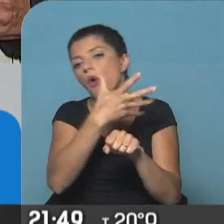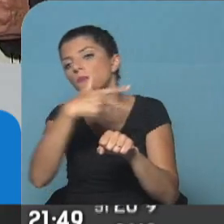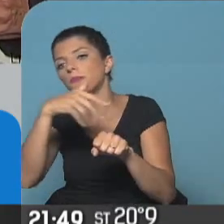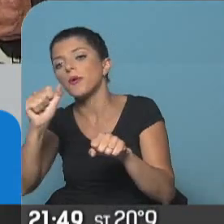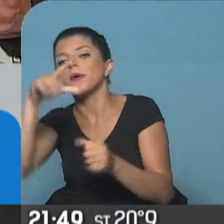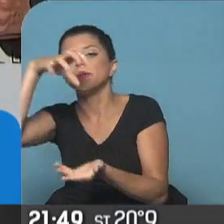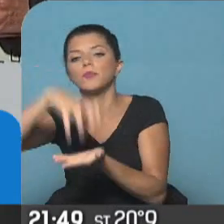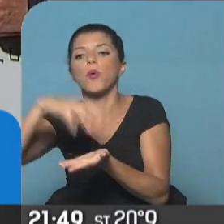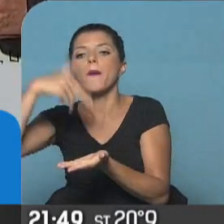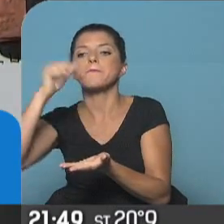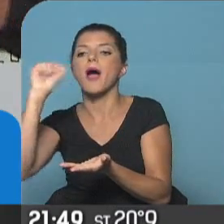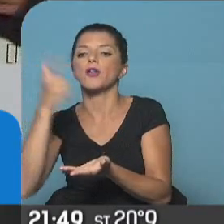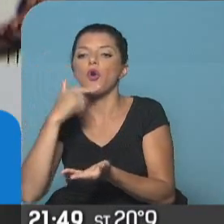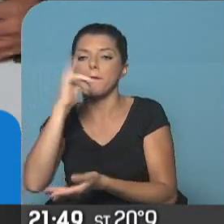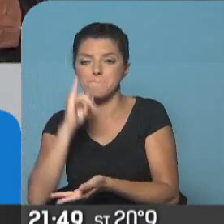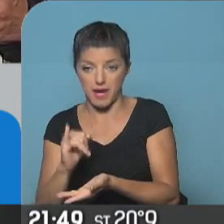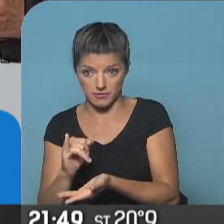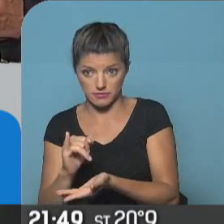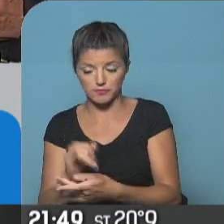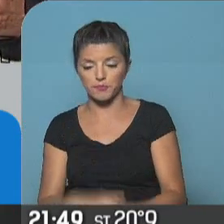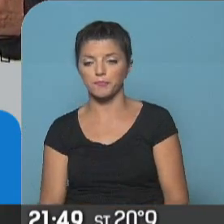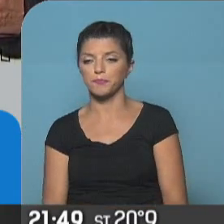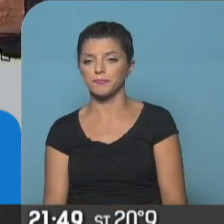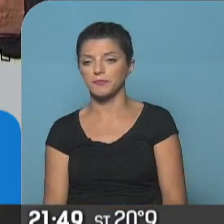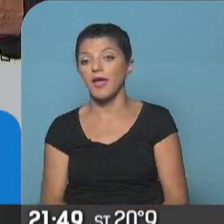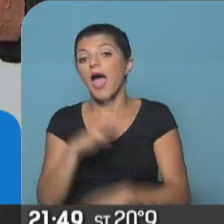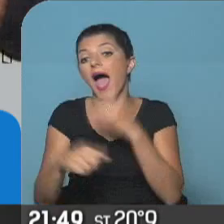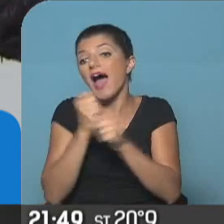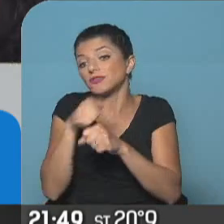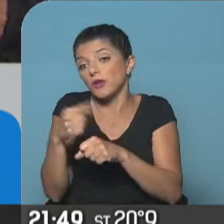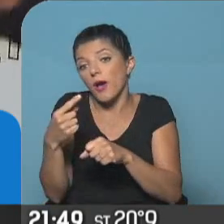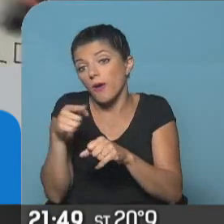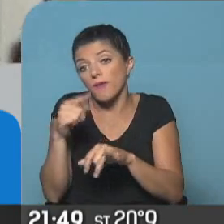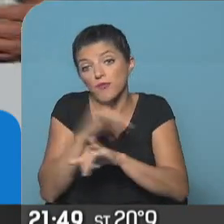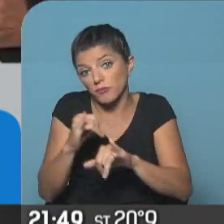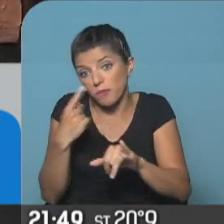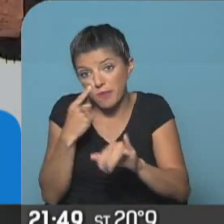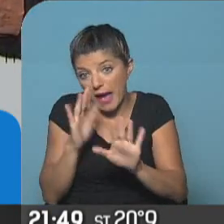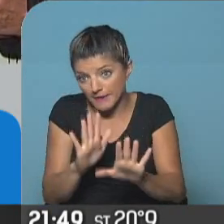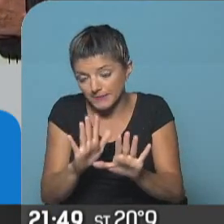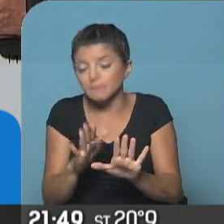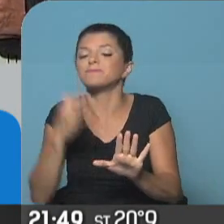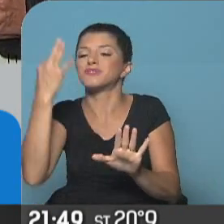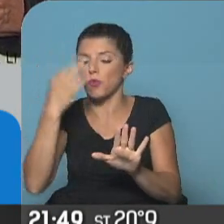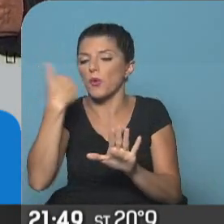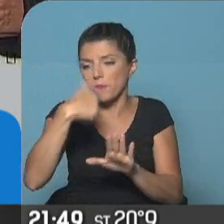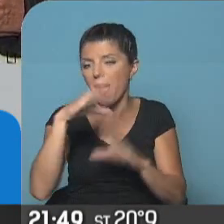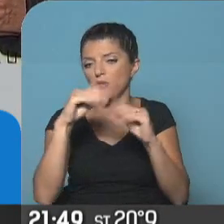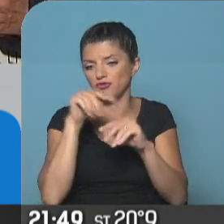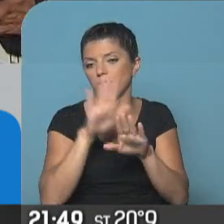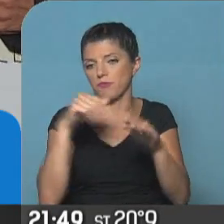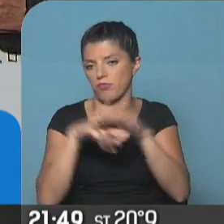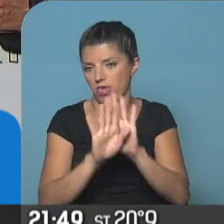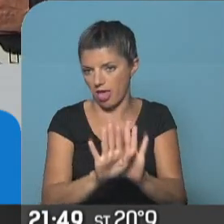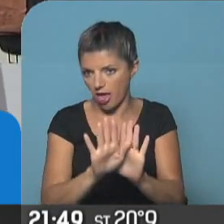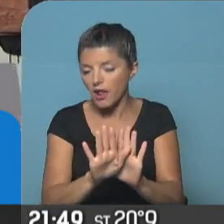de Marcos Paz. Eso es todo lo que podemos saber hasta el momento. Aparentemente, seguramente pasa aquí la noche Devido y